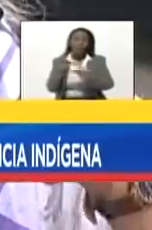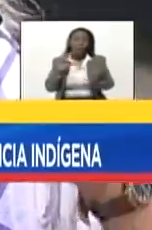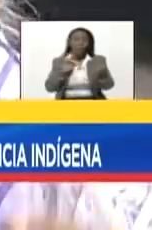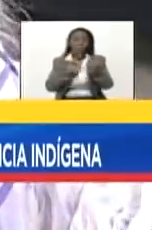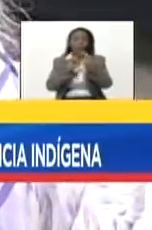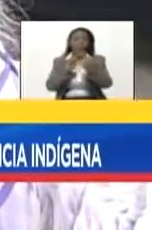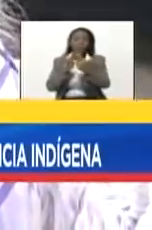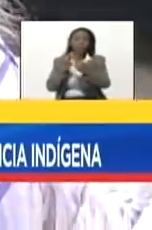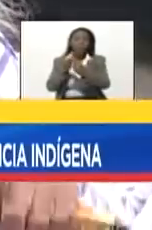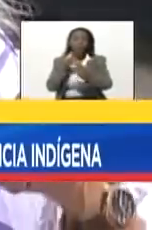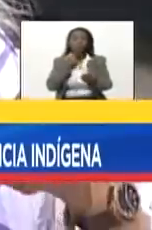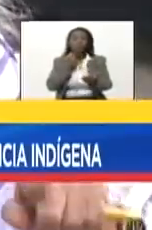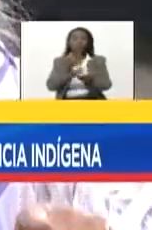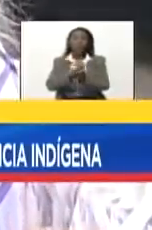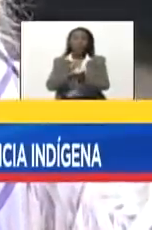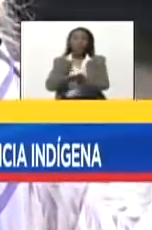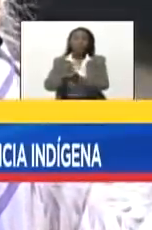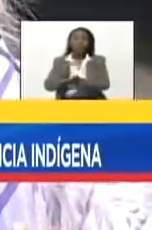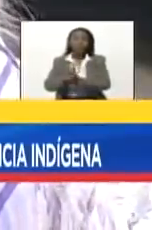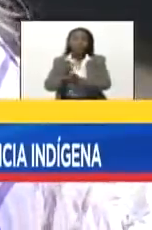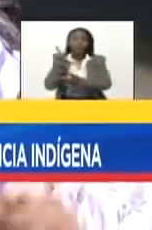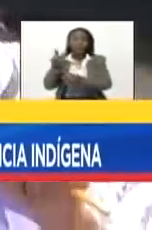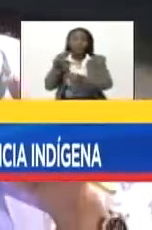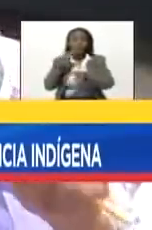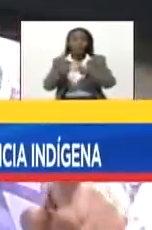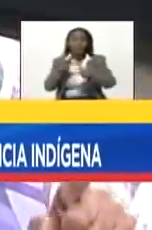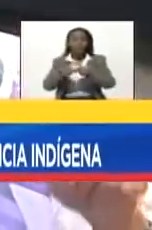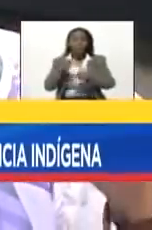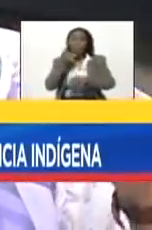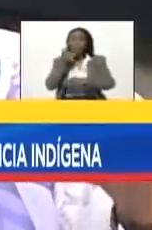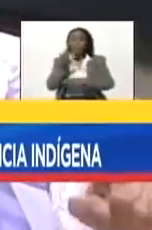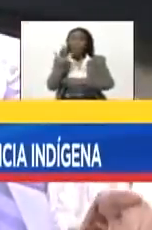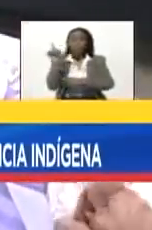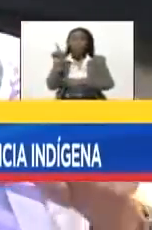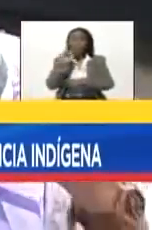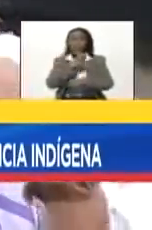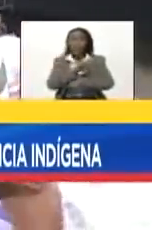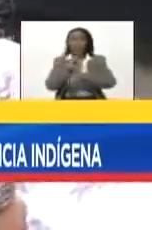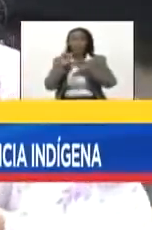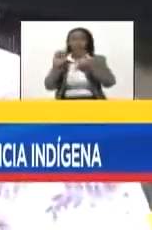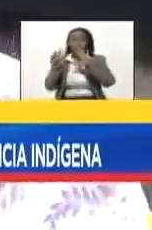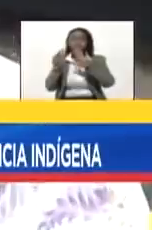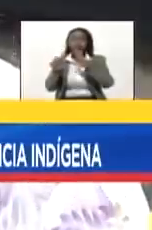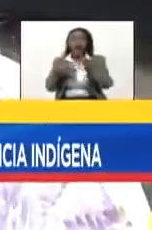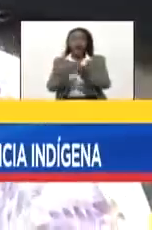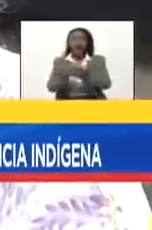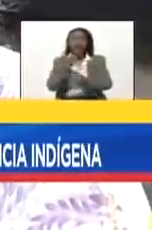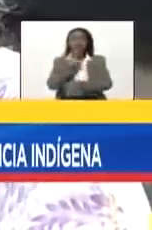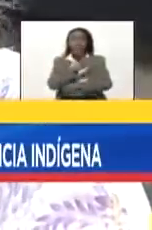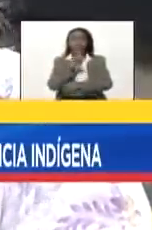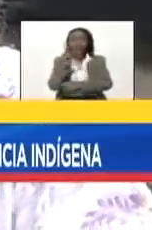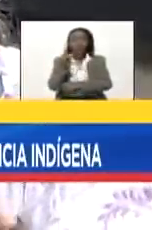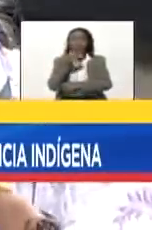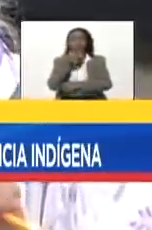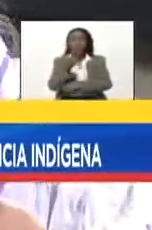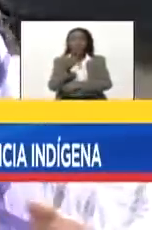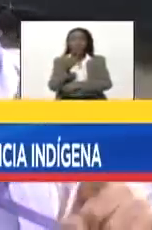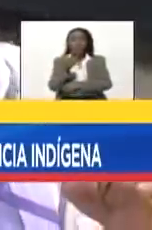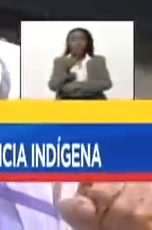encontrando las tumbas de esos niños. Para el próximo 17 al 21 de diciembre,